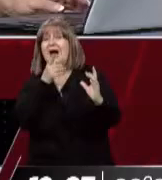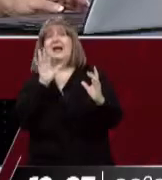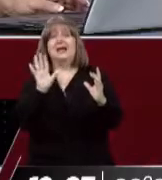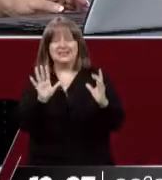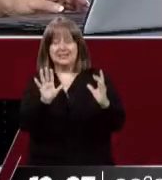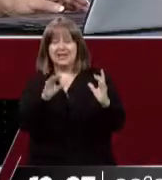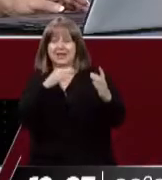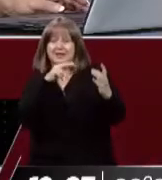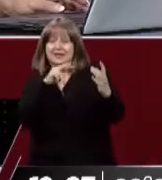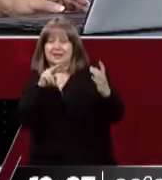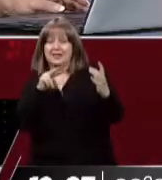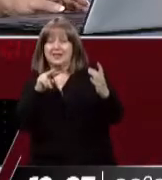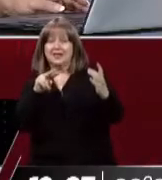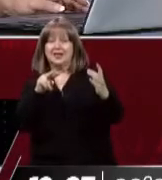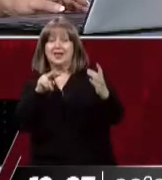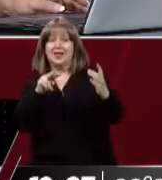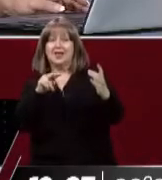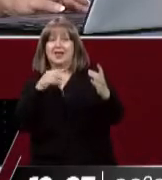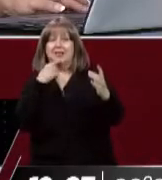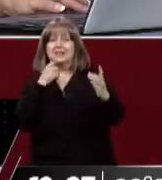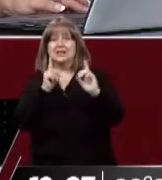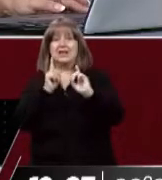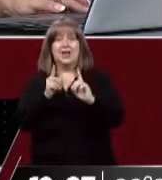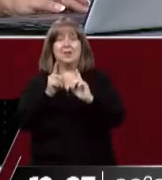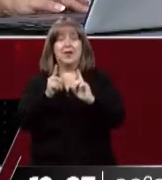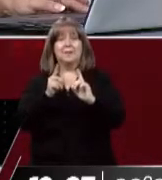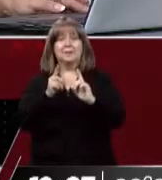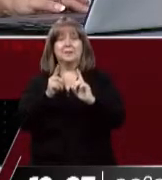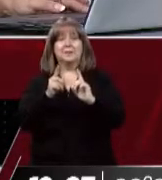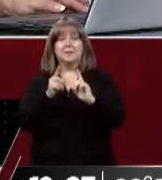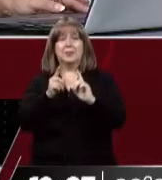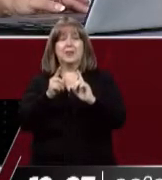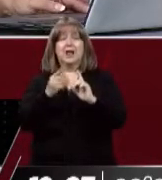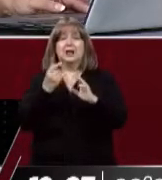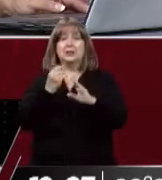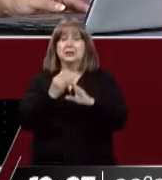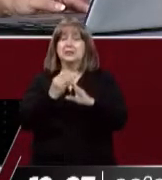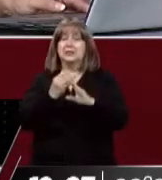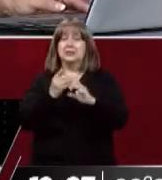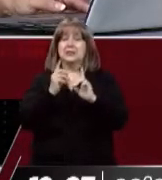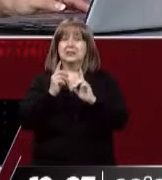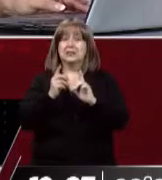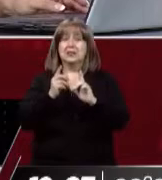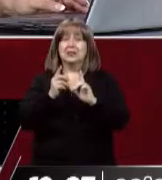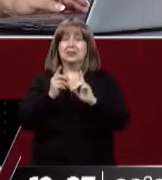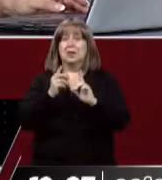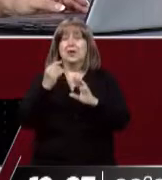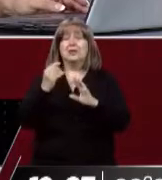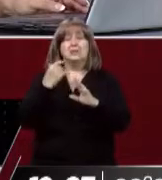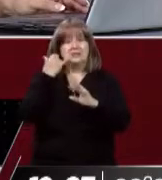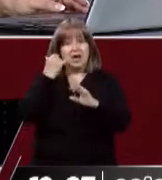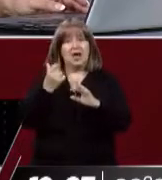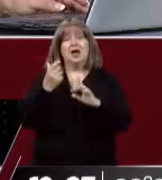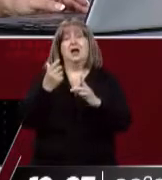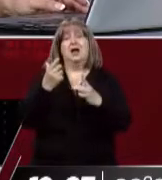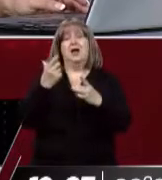a esas comunicaciones que harían referencia a estos posibles atentados que finalmente no llegaron a ser